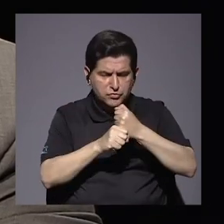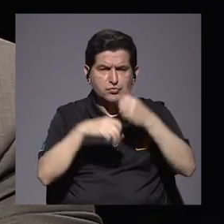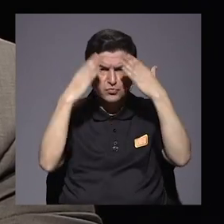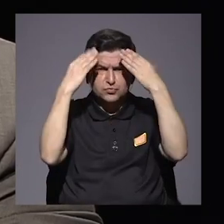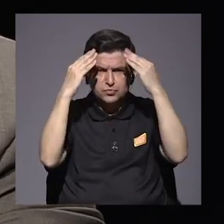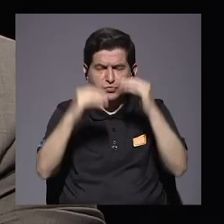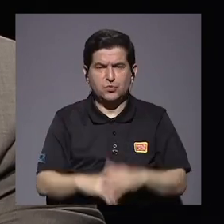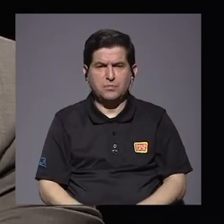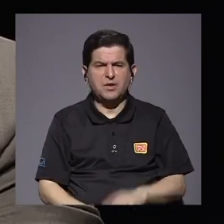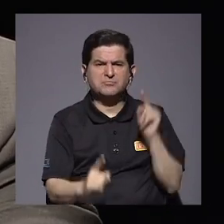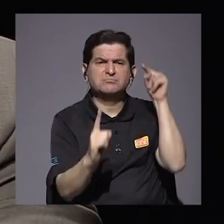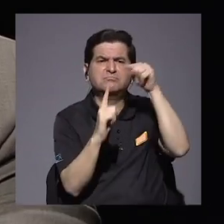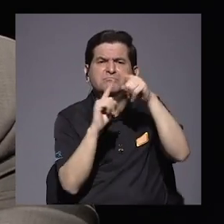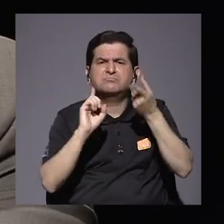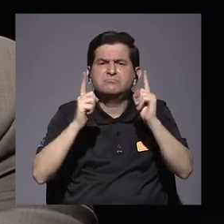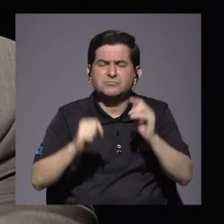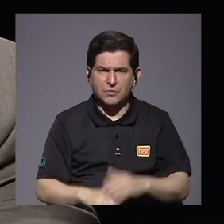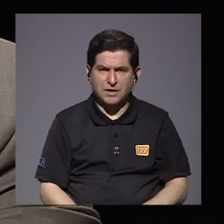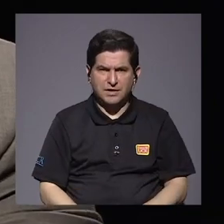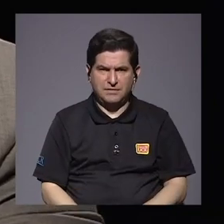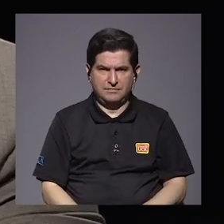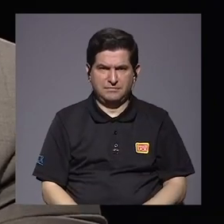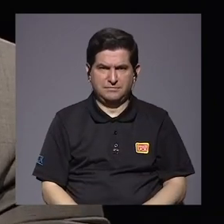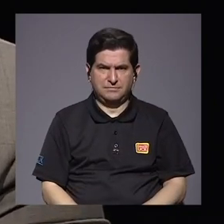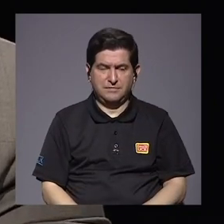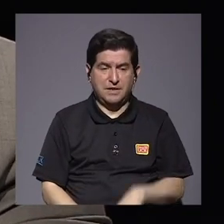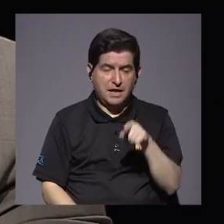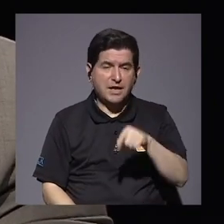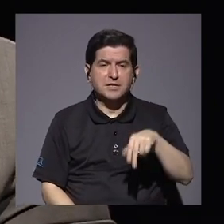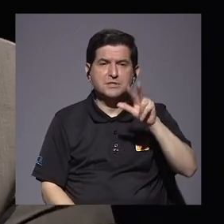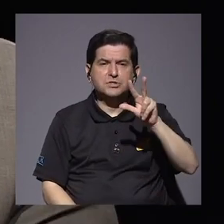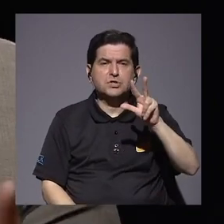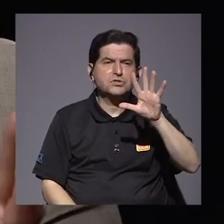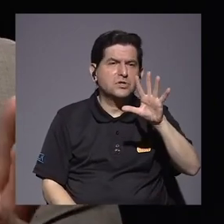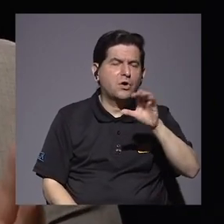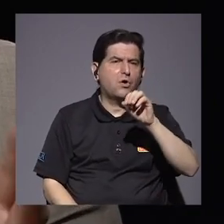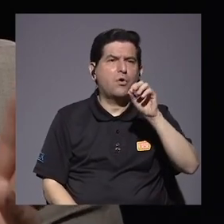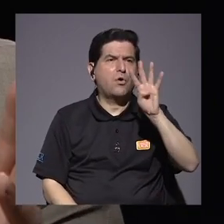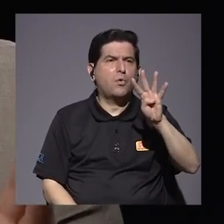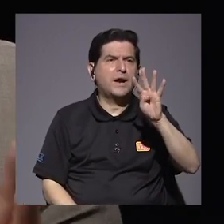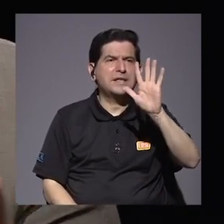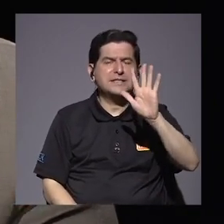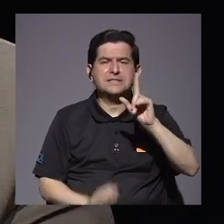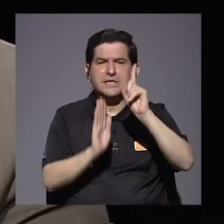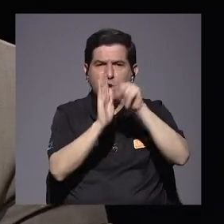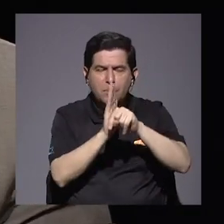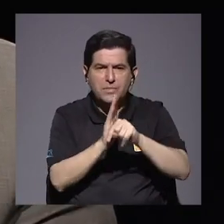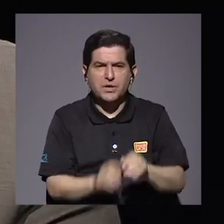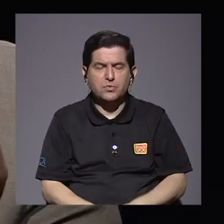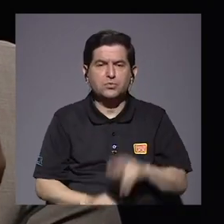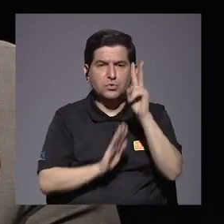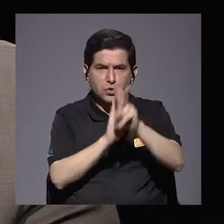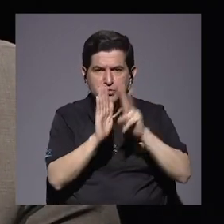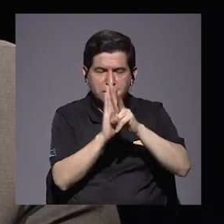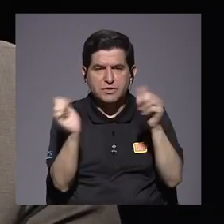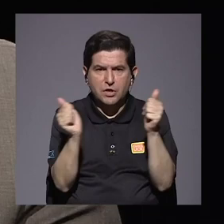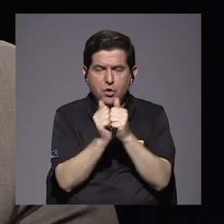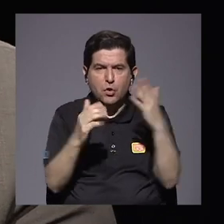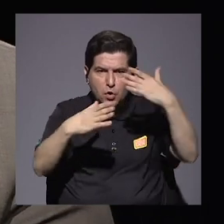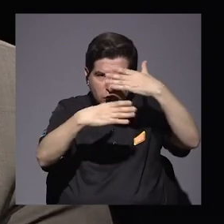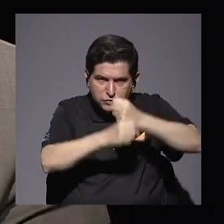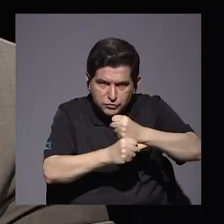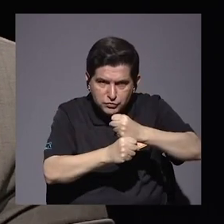síntesis del informe. ¿Con qué propósito? Bueno, con el propósito de que esos 35, 40, 45 minutos que durará el video con